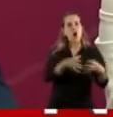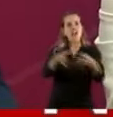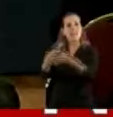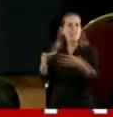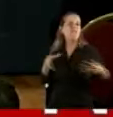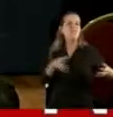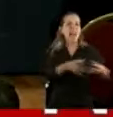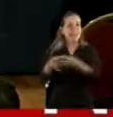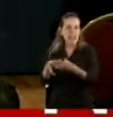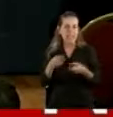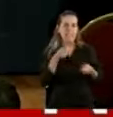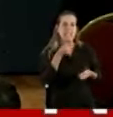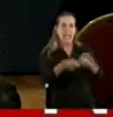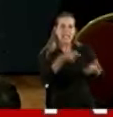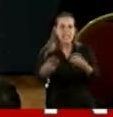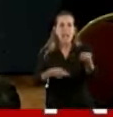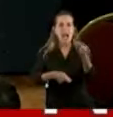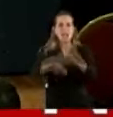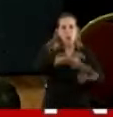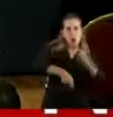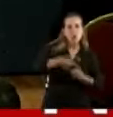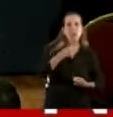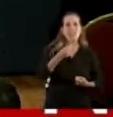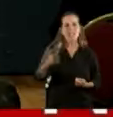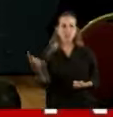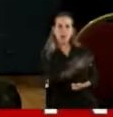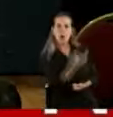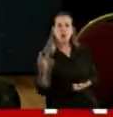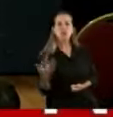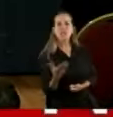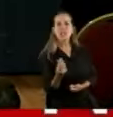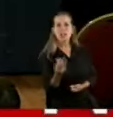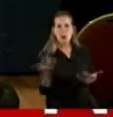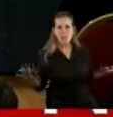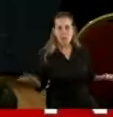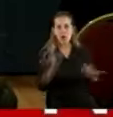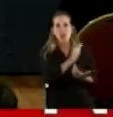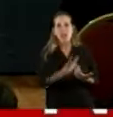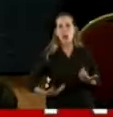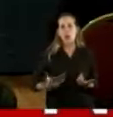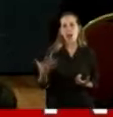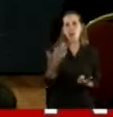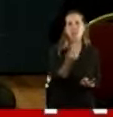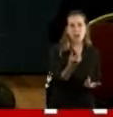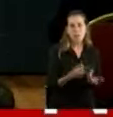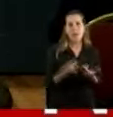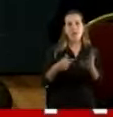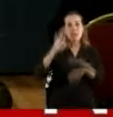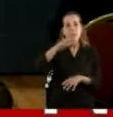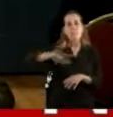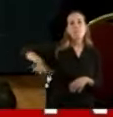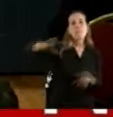criminales, quieren hacernos tener miedos a nosotros, al gobierno, pero a la